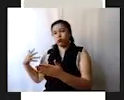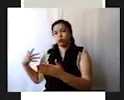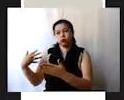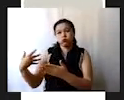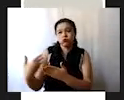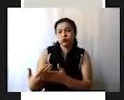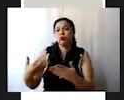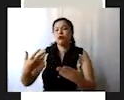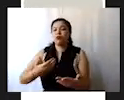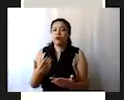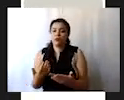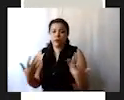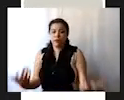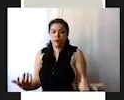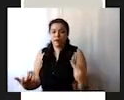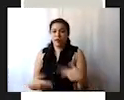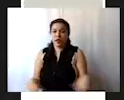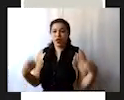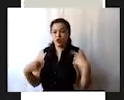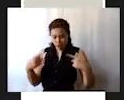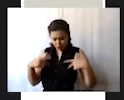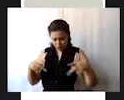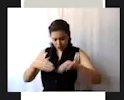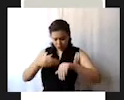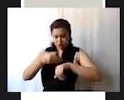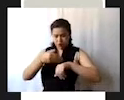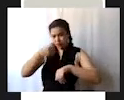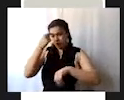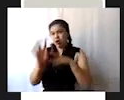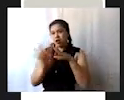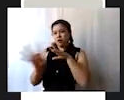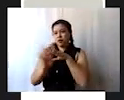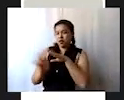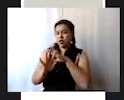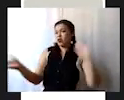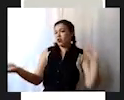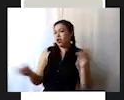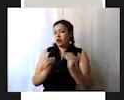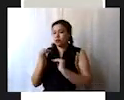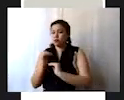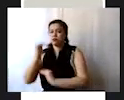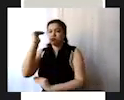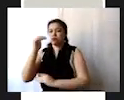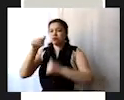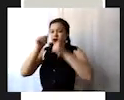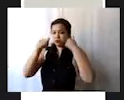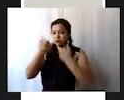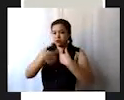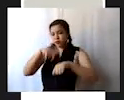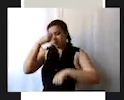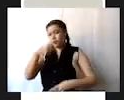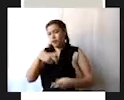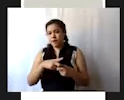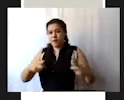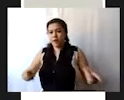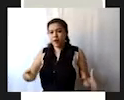explotado totalmente el número de personas en términos de migración, en la asistencia oficial al desarrollo. Algunos aspectos han